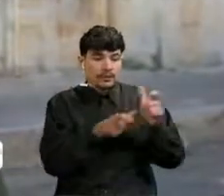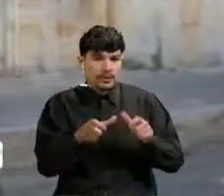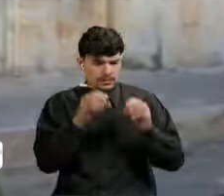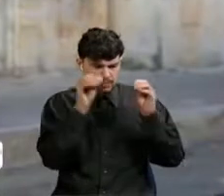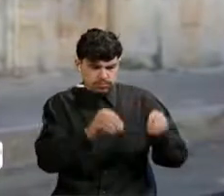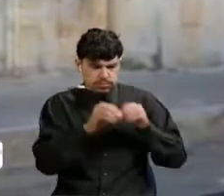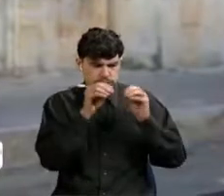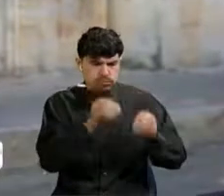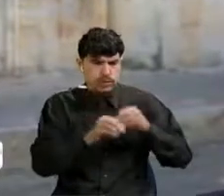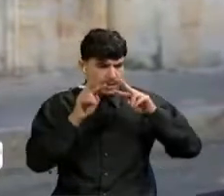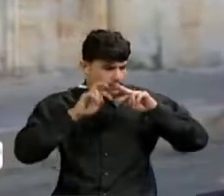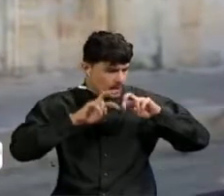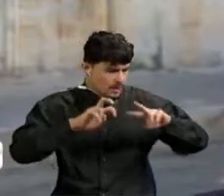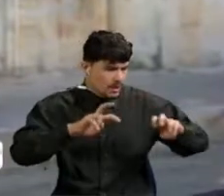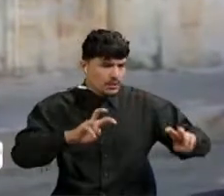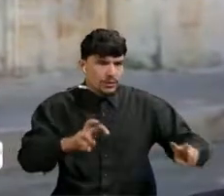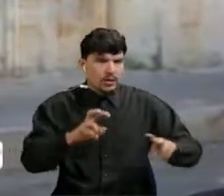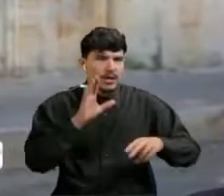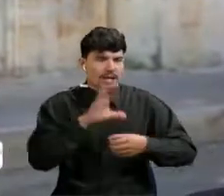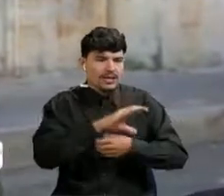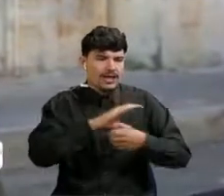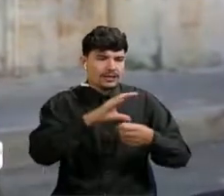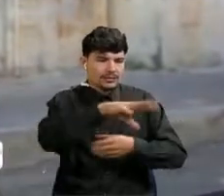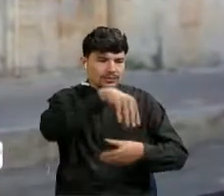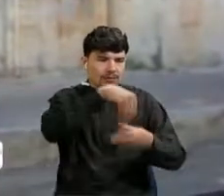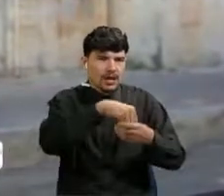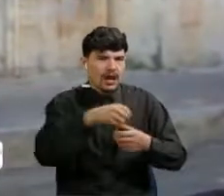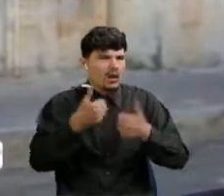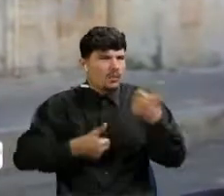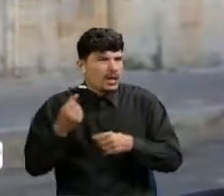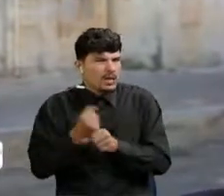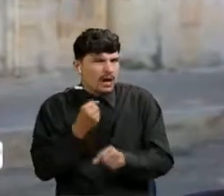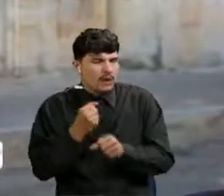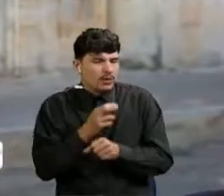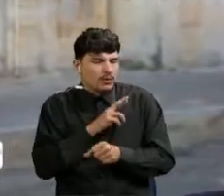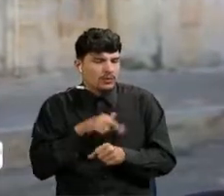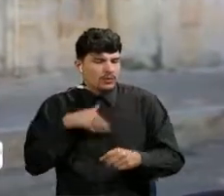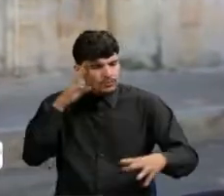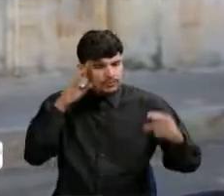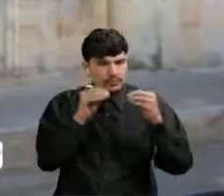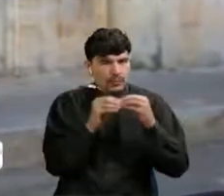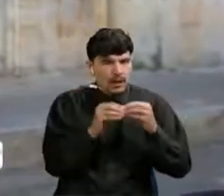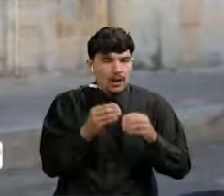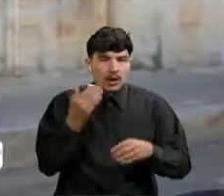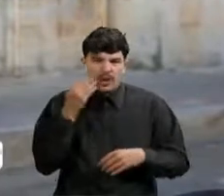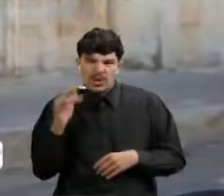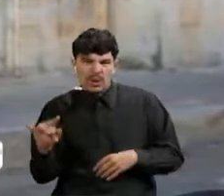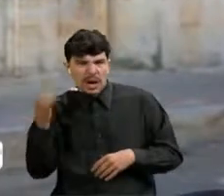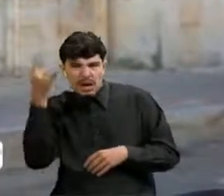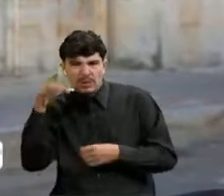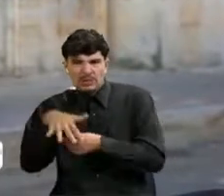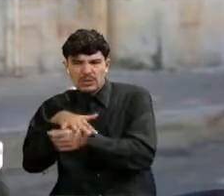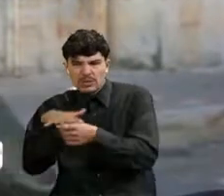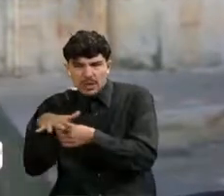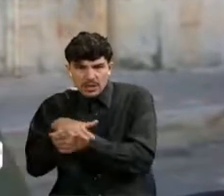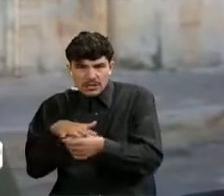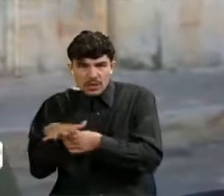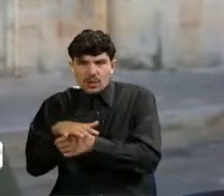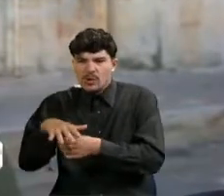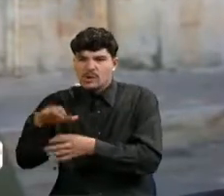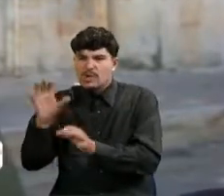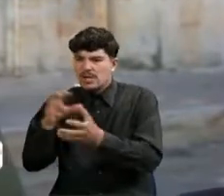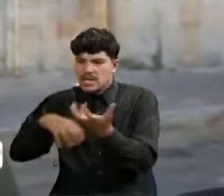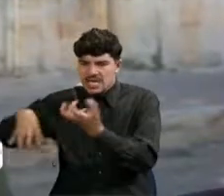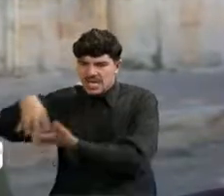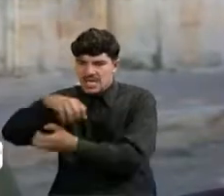operaciones tácticas urbanas cual es el trabajo que hacemos con ellos conforme se van presentando algunas situaciones de desorden social